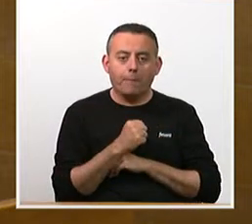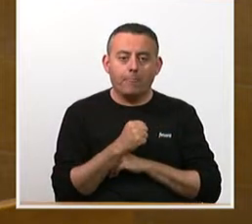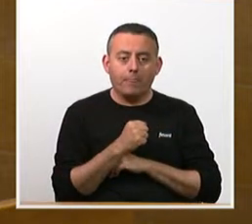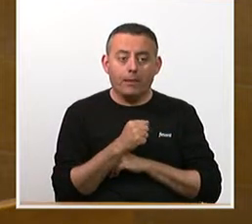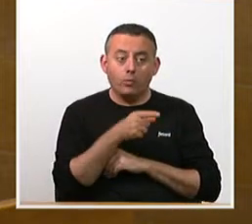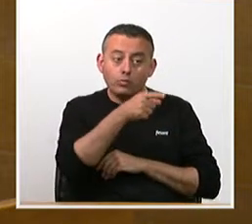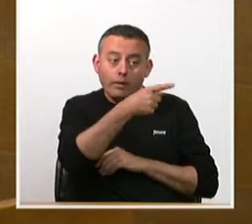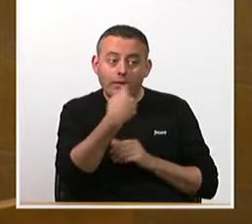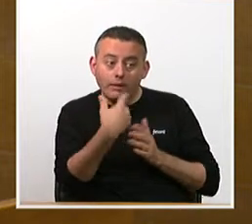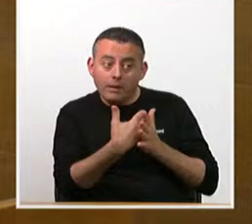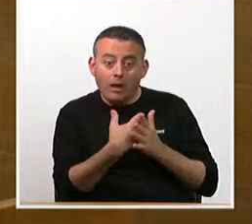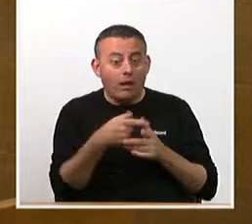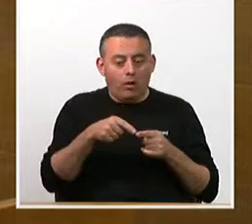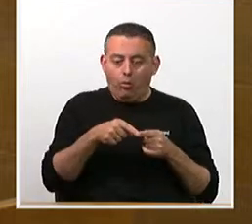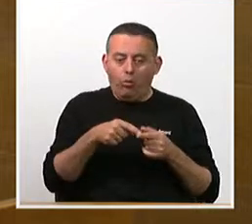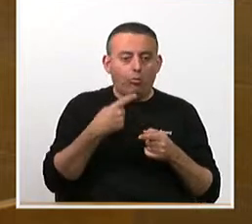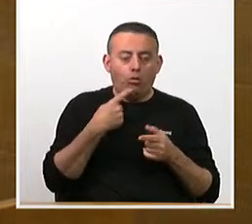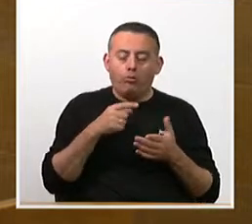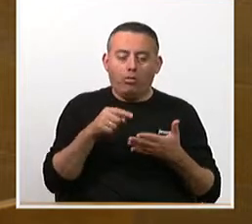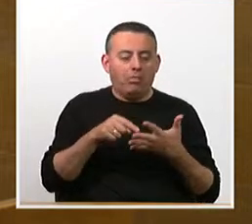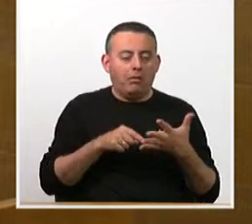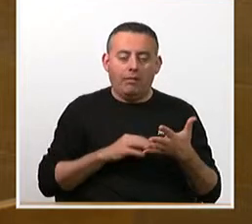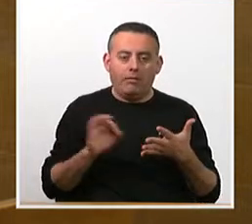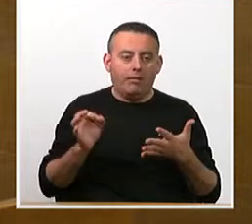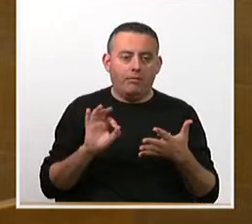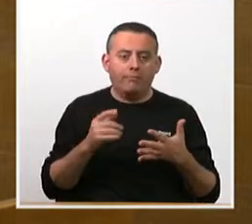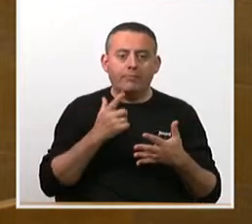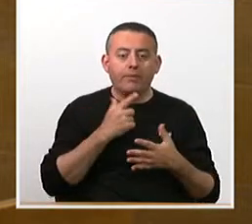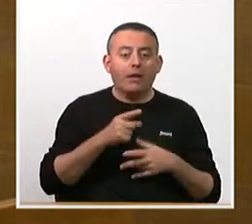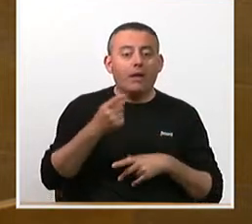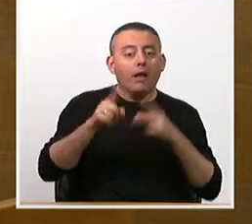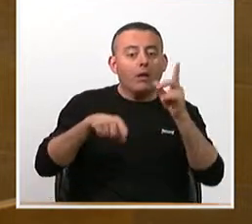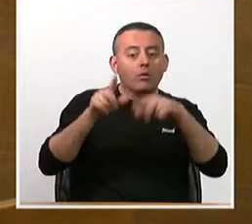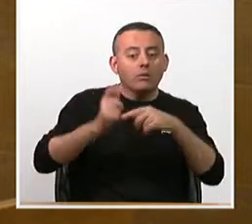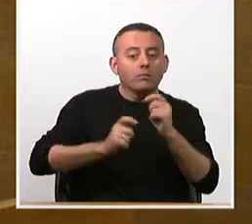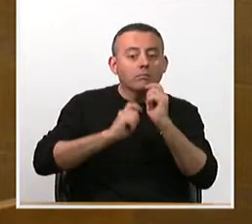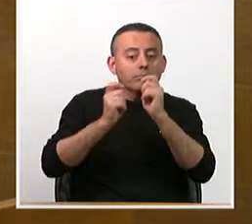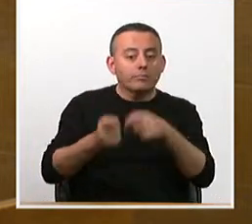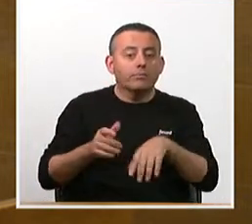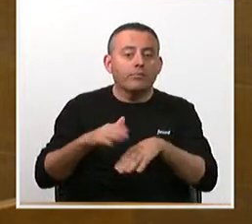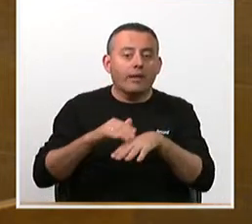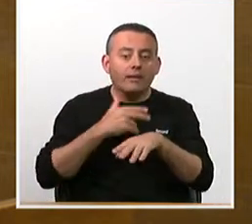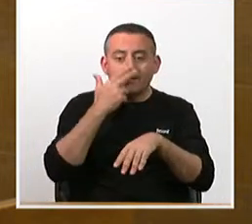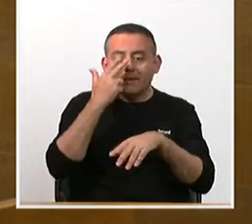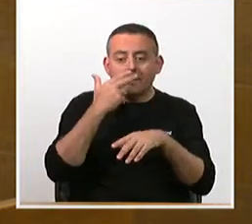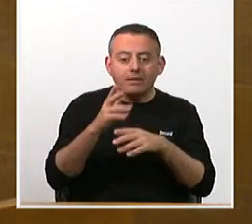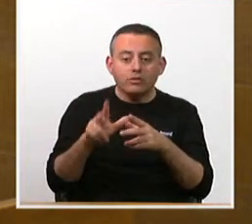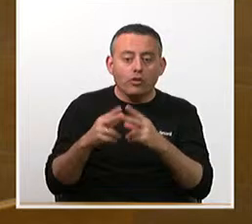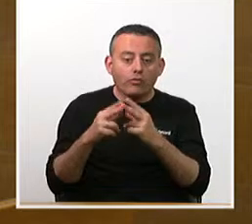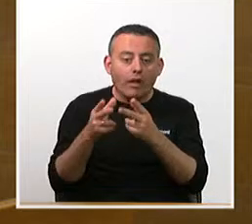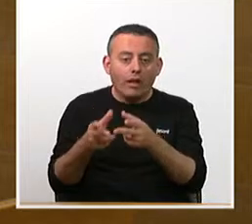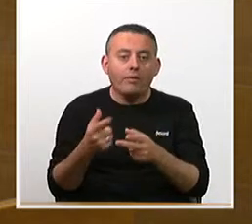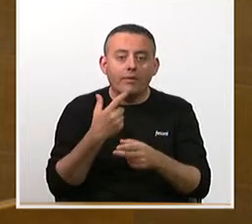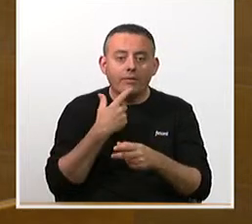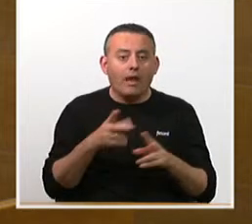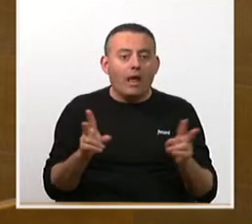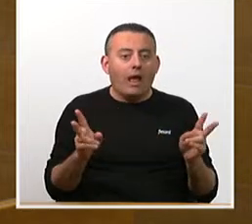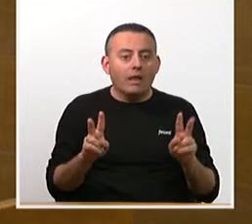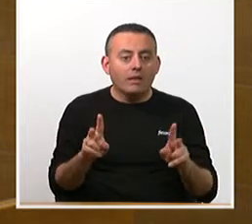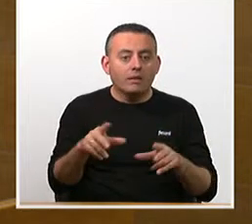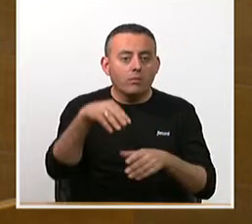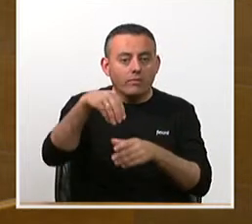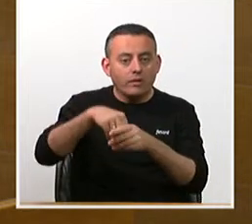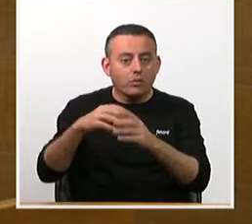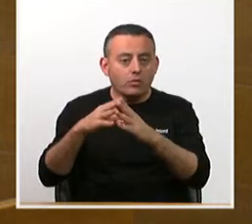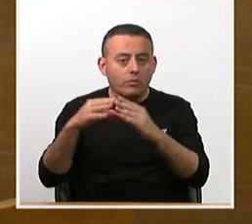no en to di que membres nom en representa del interos Social no podrán ser membres en de la comun Universitaria